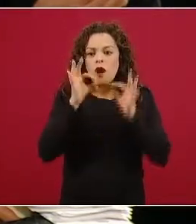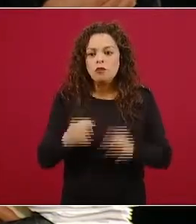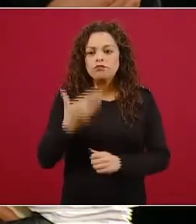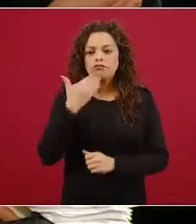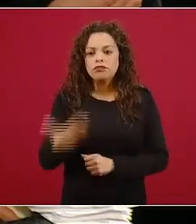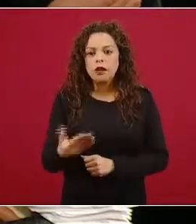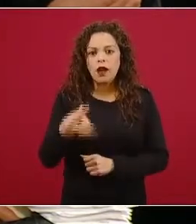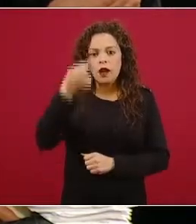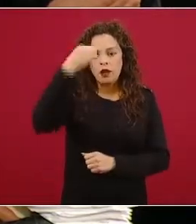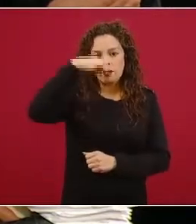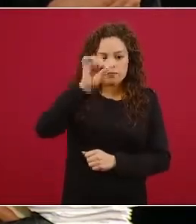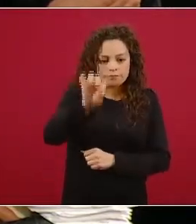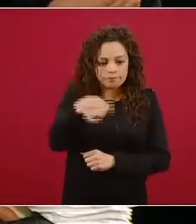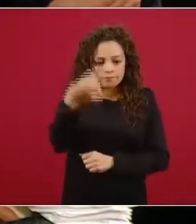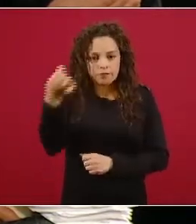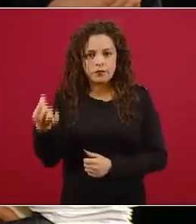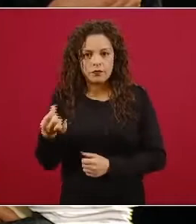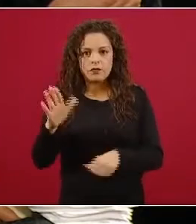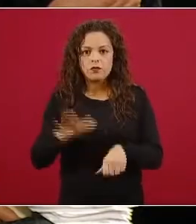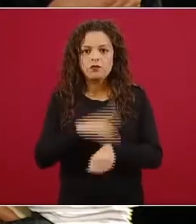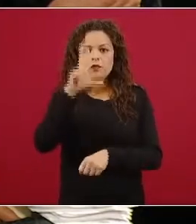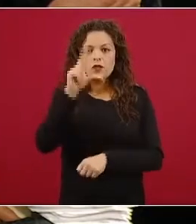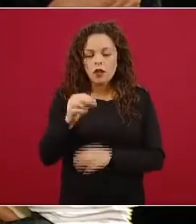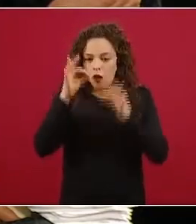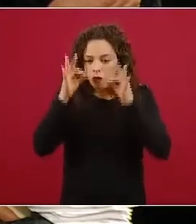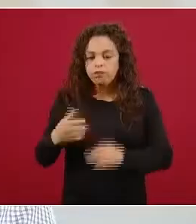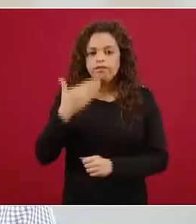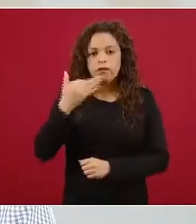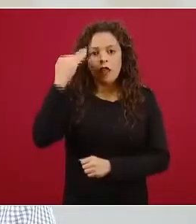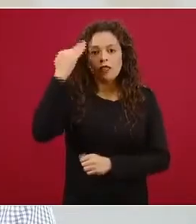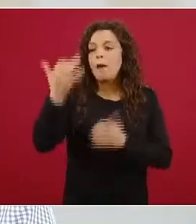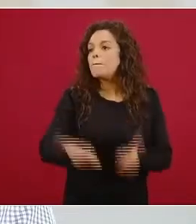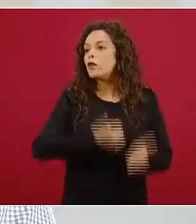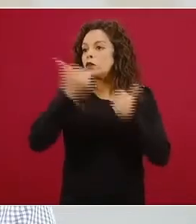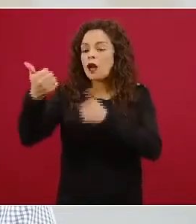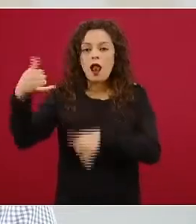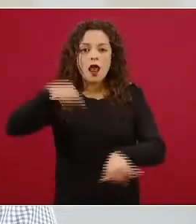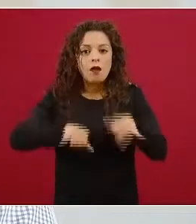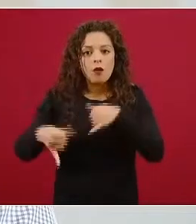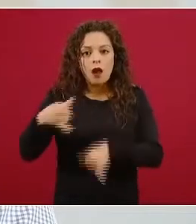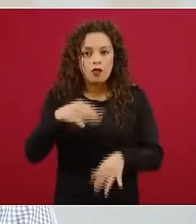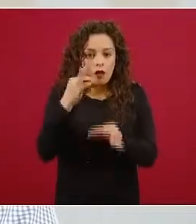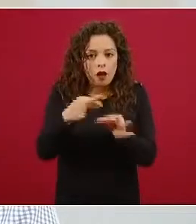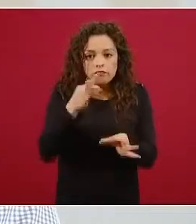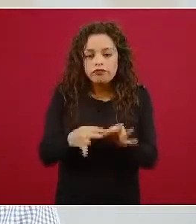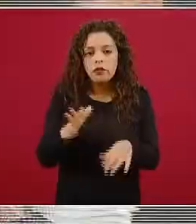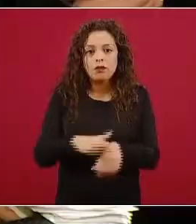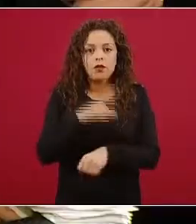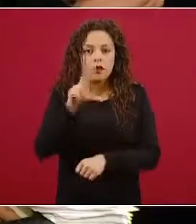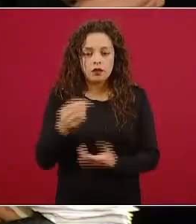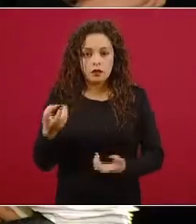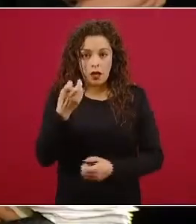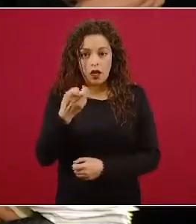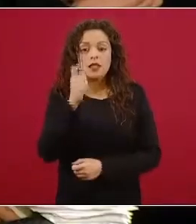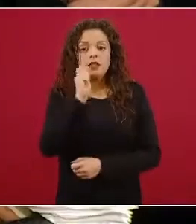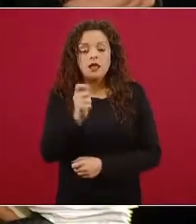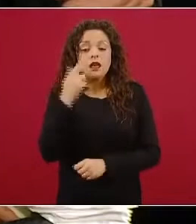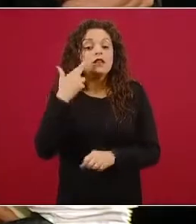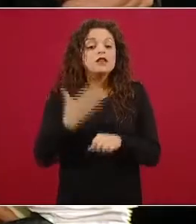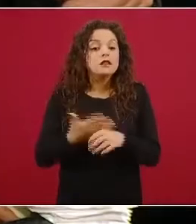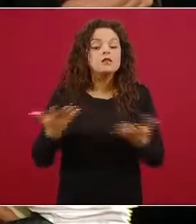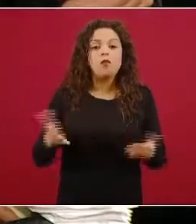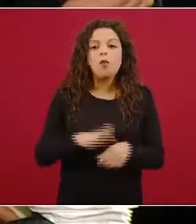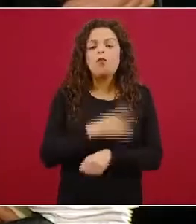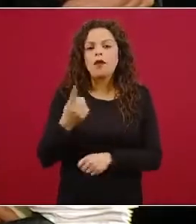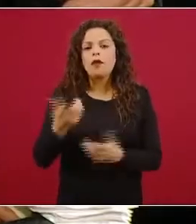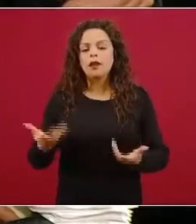adecuadamente, por qué no está llegando en tiempo y forma a los laboratorios. No sé si esto tiene que ver dado